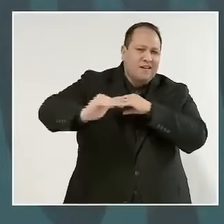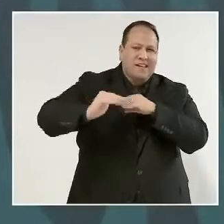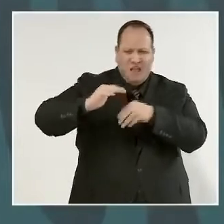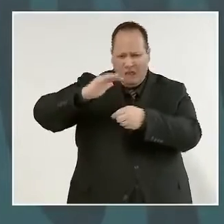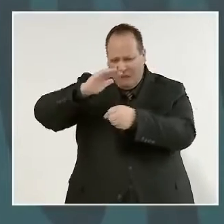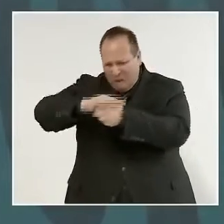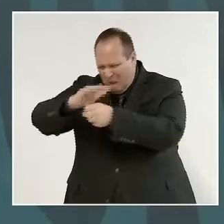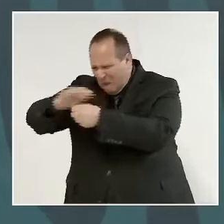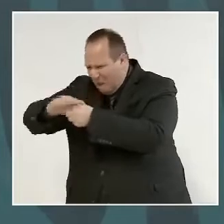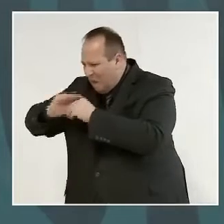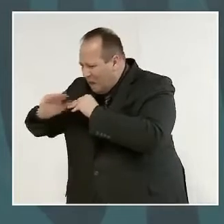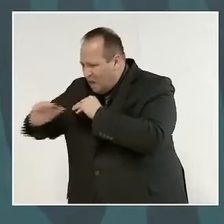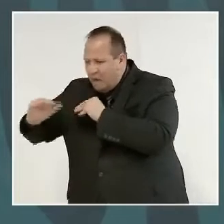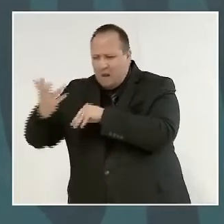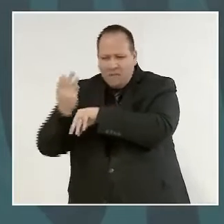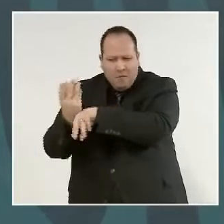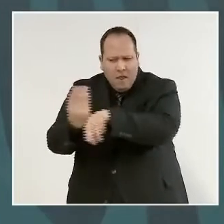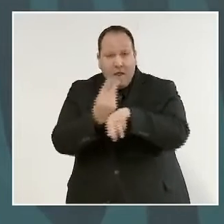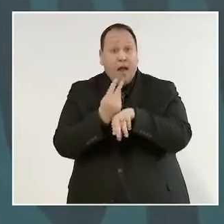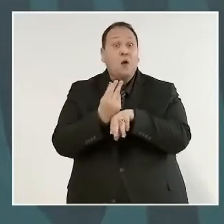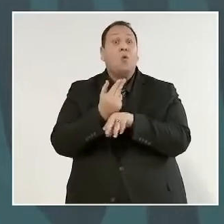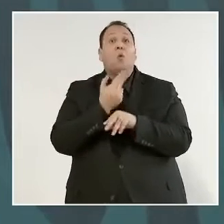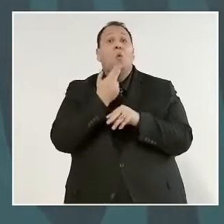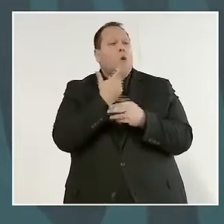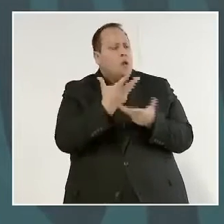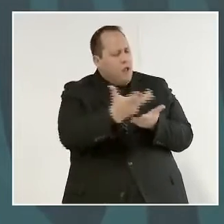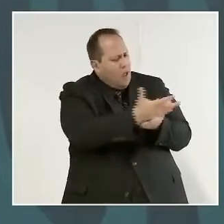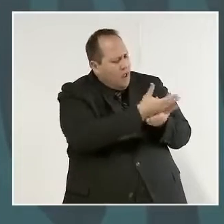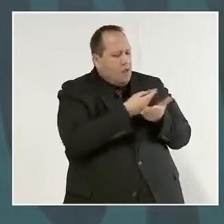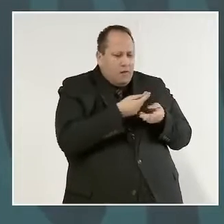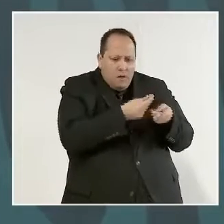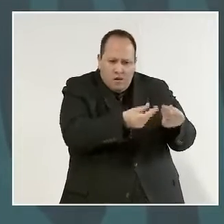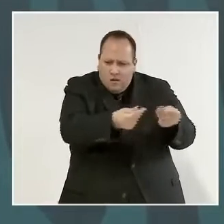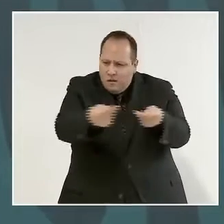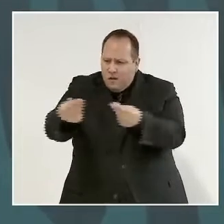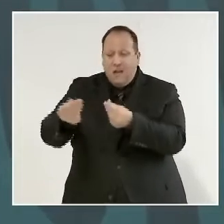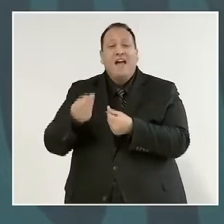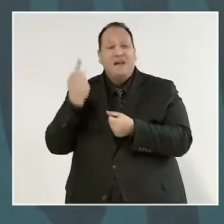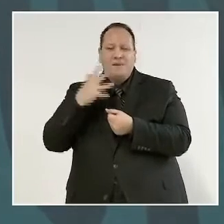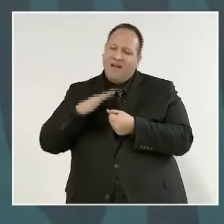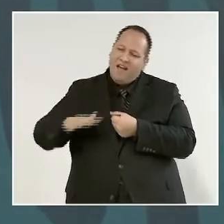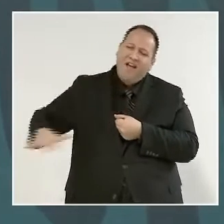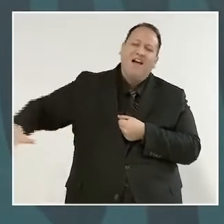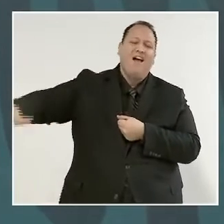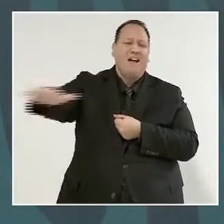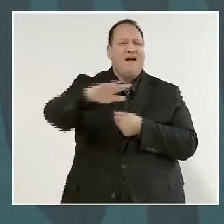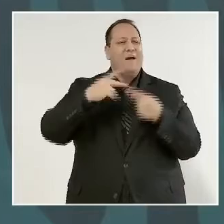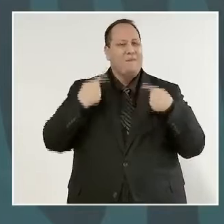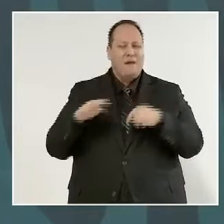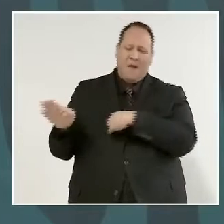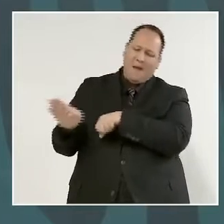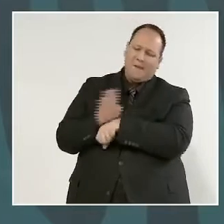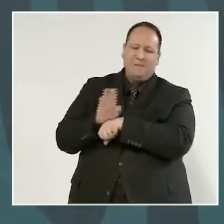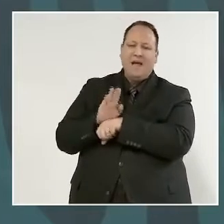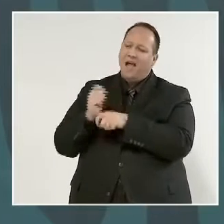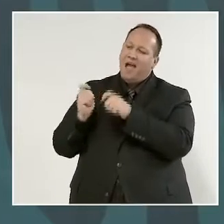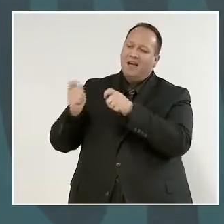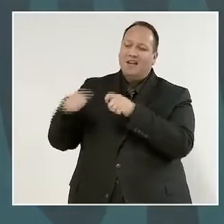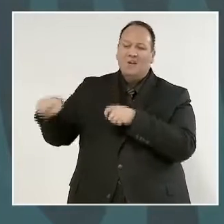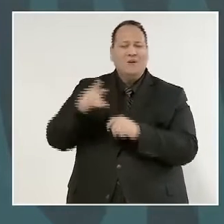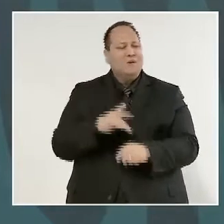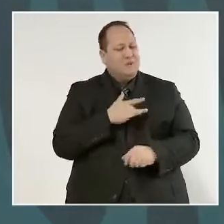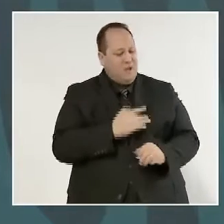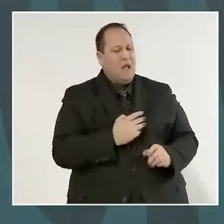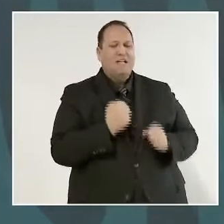los baches y contribuir también así al bienestar de la población, de su